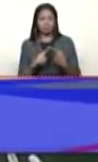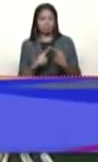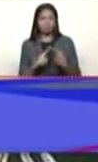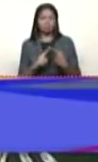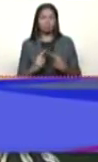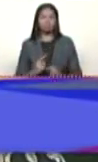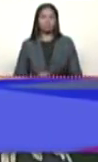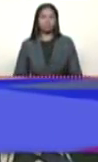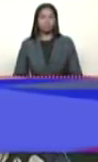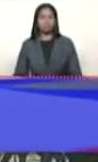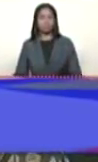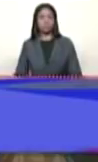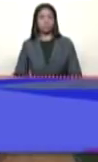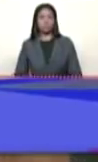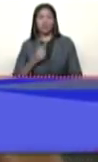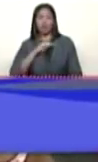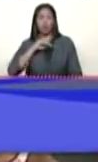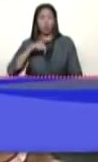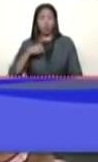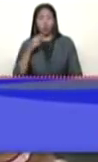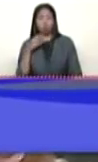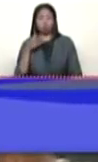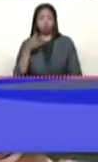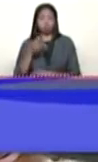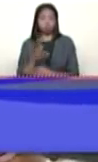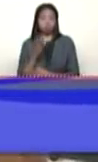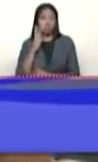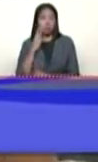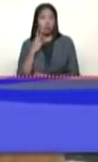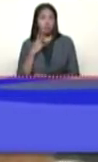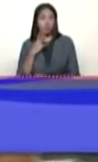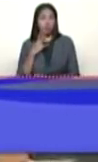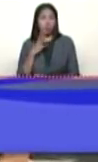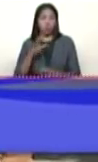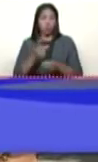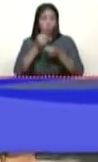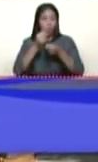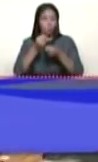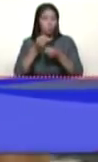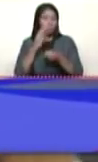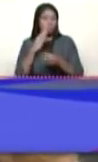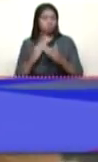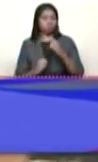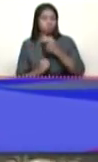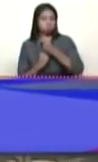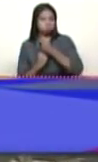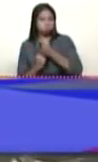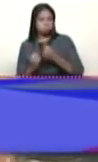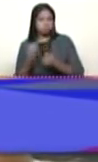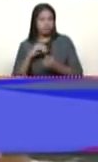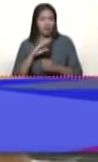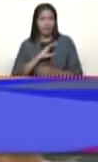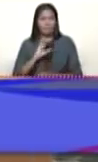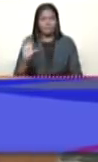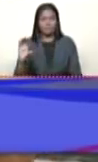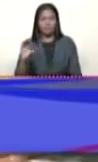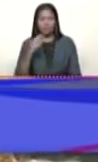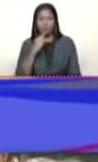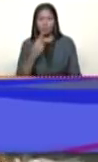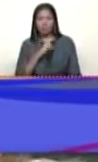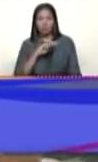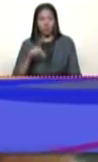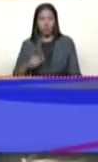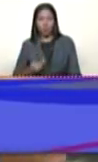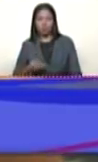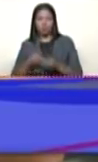presidente. Para nosotros ir a lo que es la sustentabilidad de nuestra patria, como lo decía nuestro